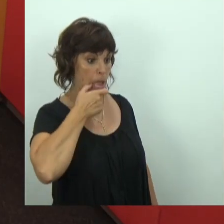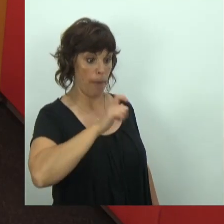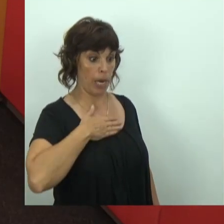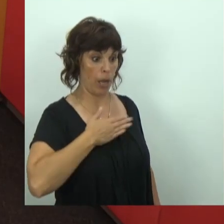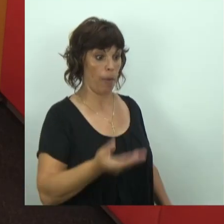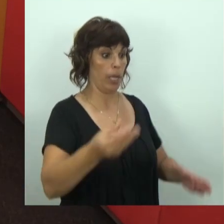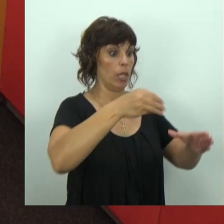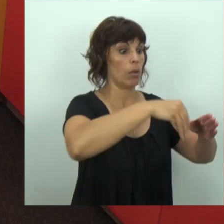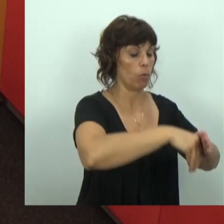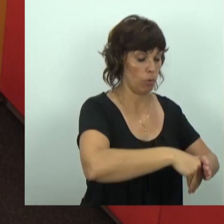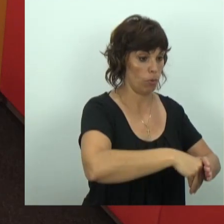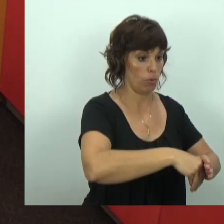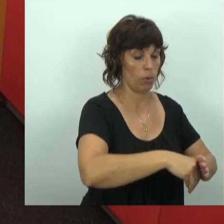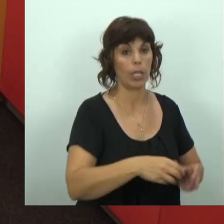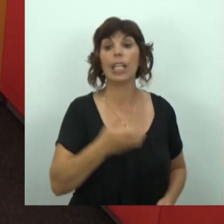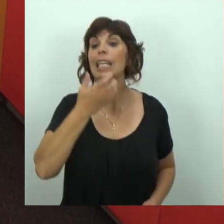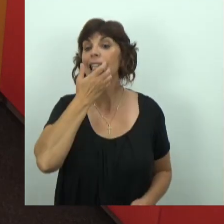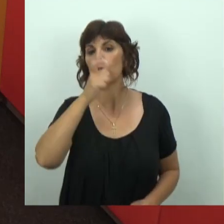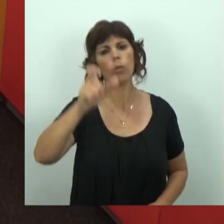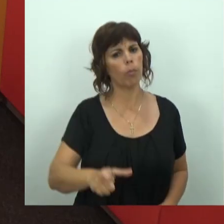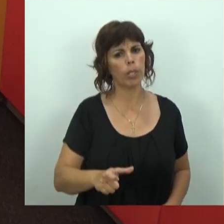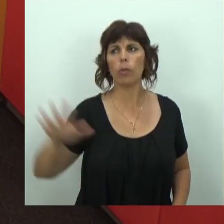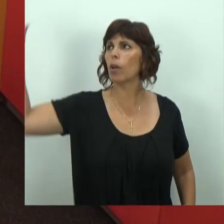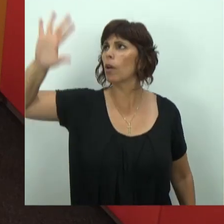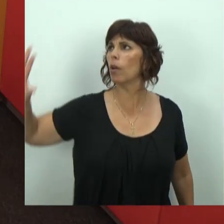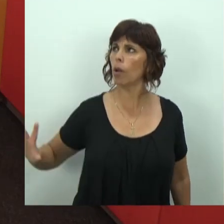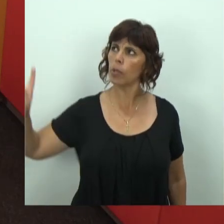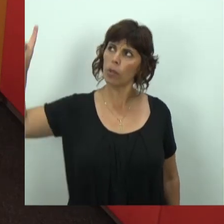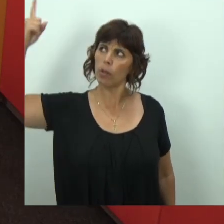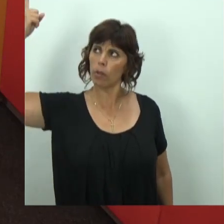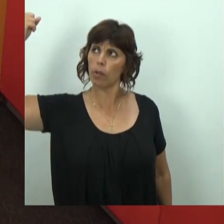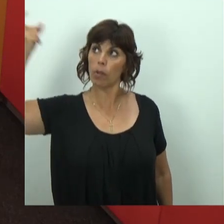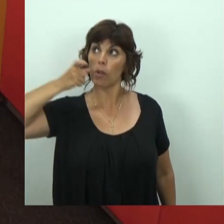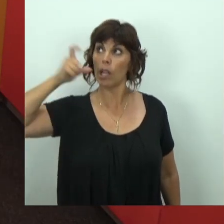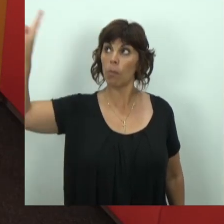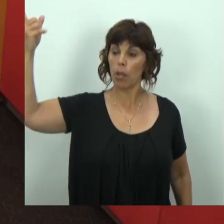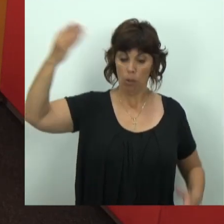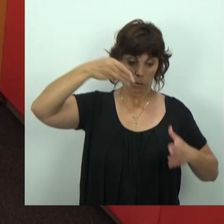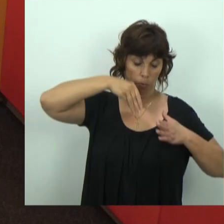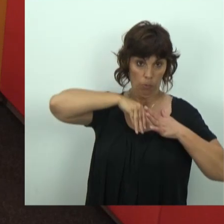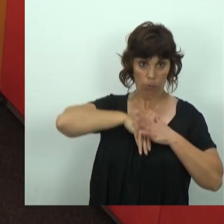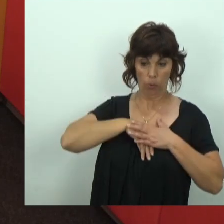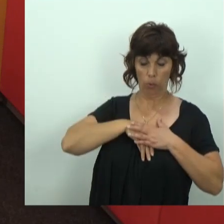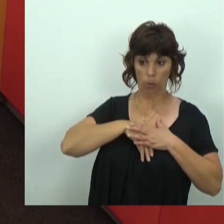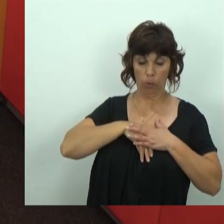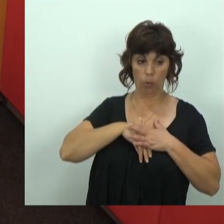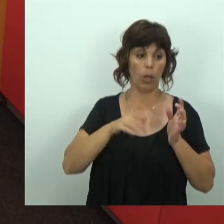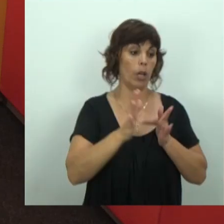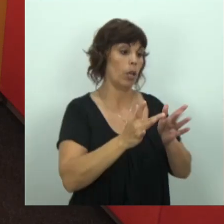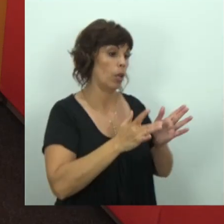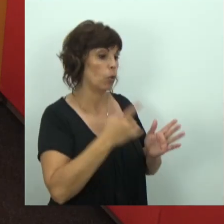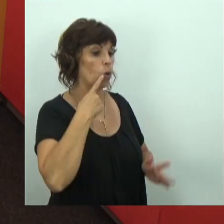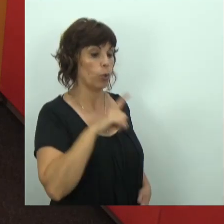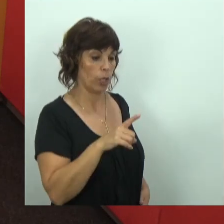cuando uno está lleno con su presencia y con su palabra, pedid todo lo